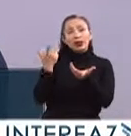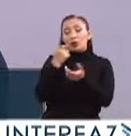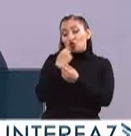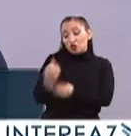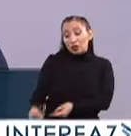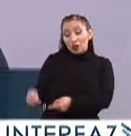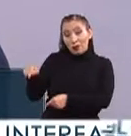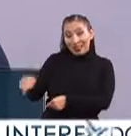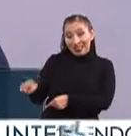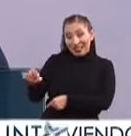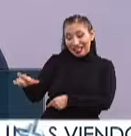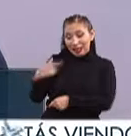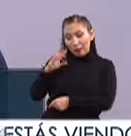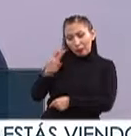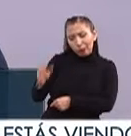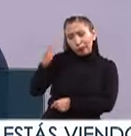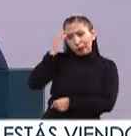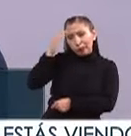niño.